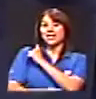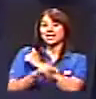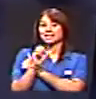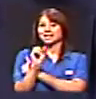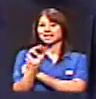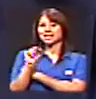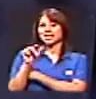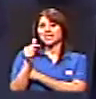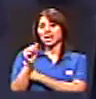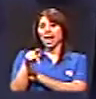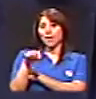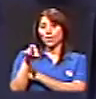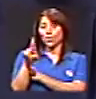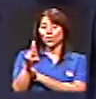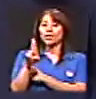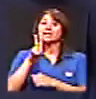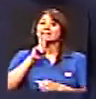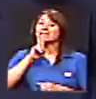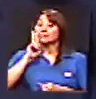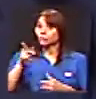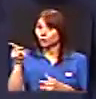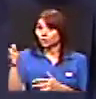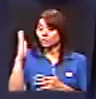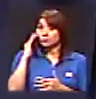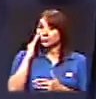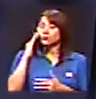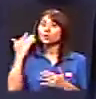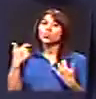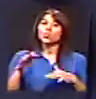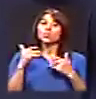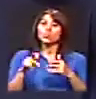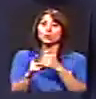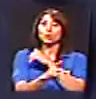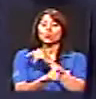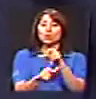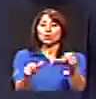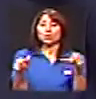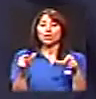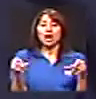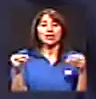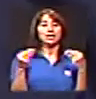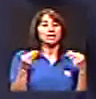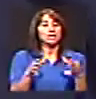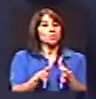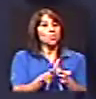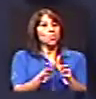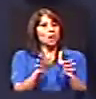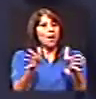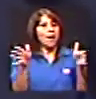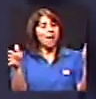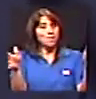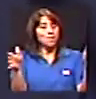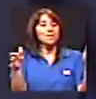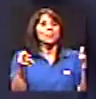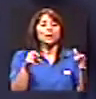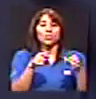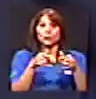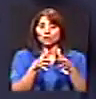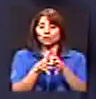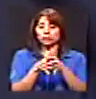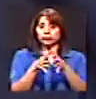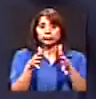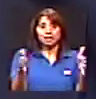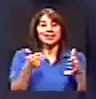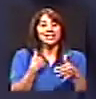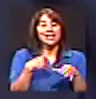es una zona muy amplia, es, digamos, reúne a los distritos más pobres de la provincia en todos